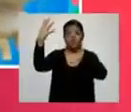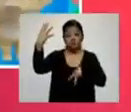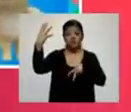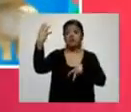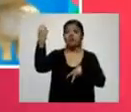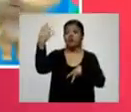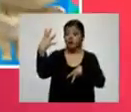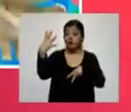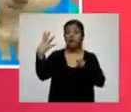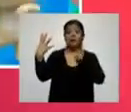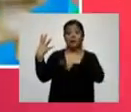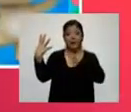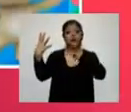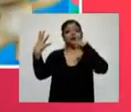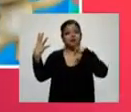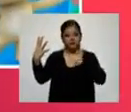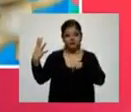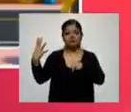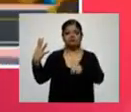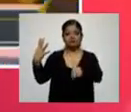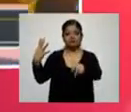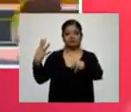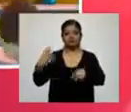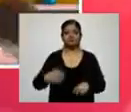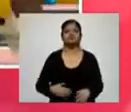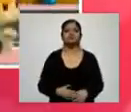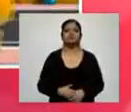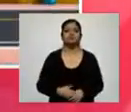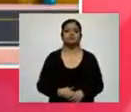verde, ia, ia, oh.